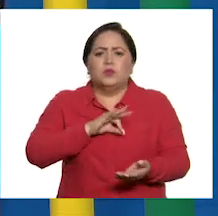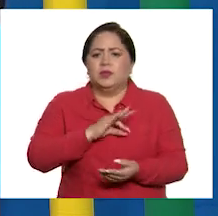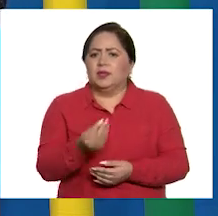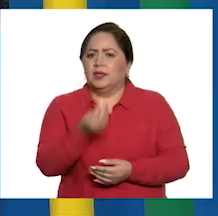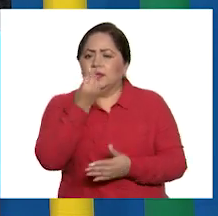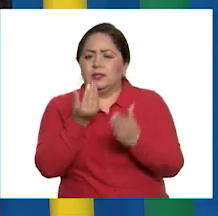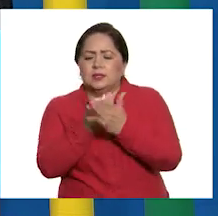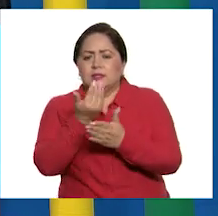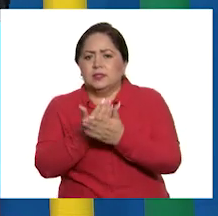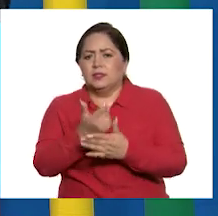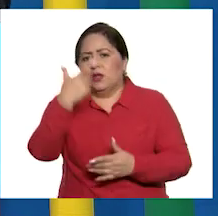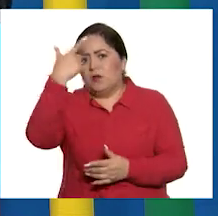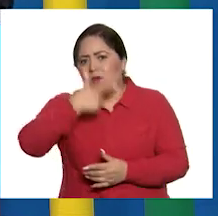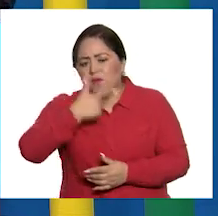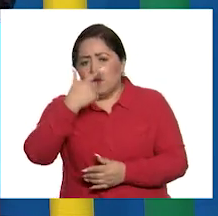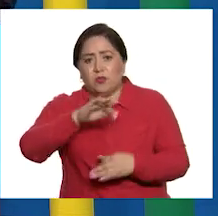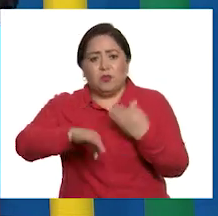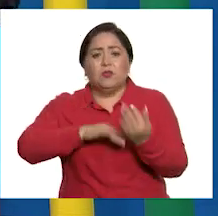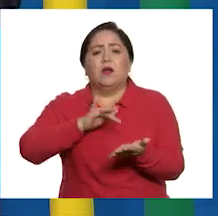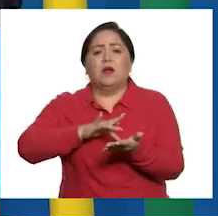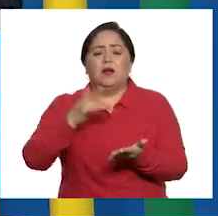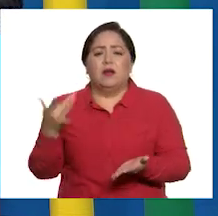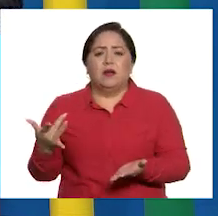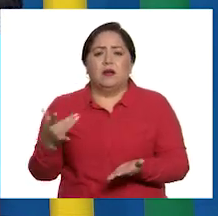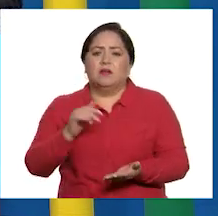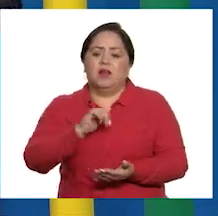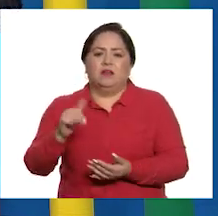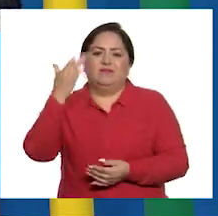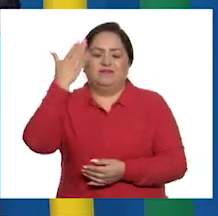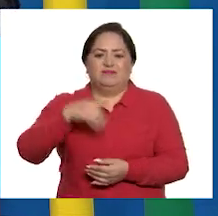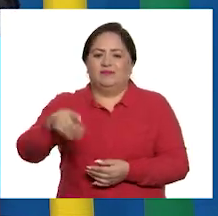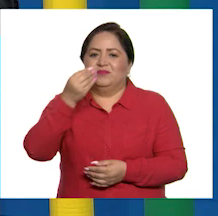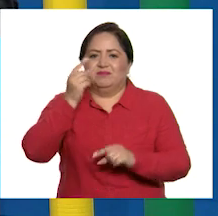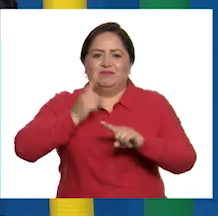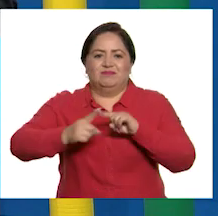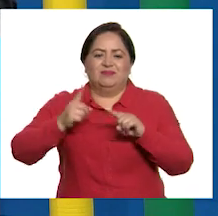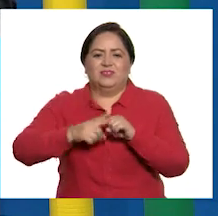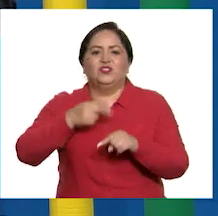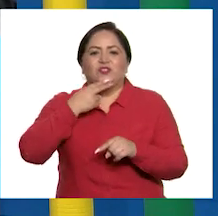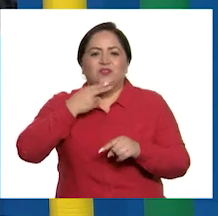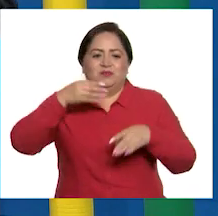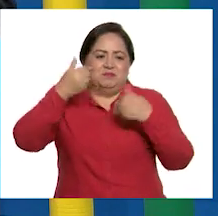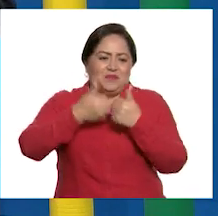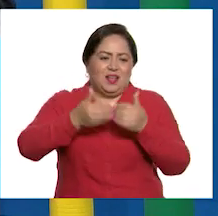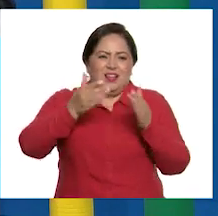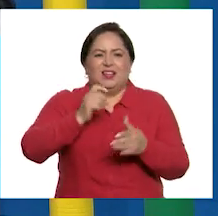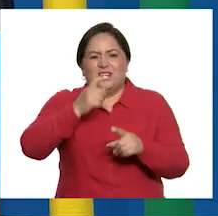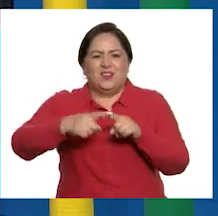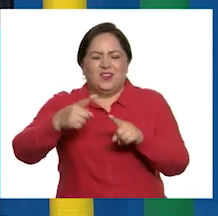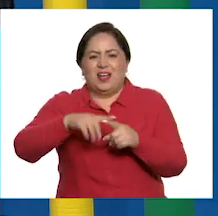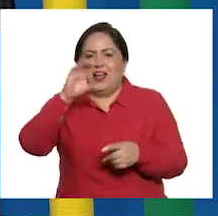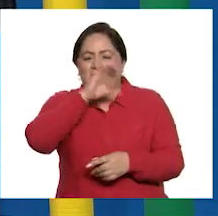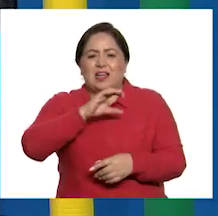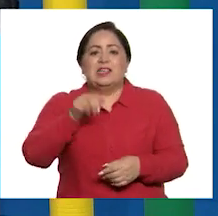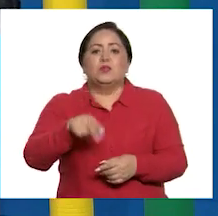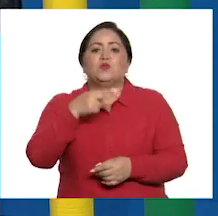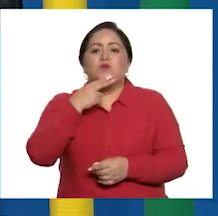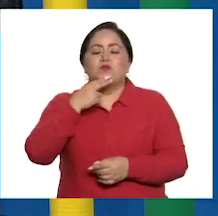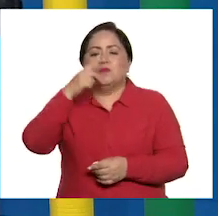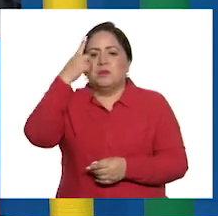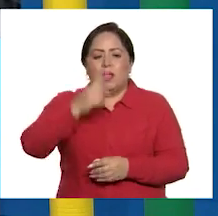desayunar, cenar. Todo gracias a las técnicas y aparatos que funcionan con calor y que se usan